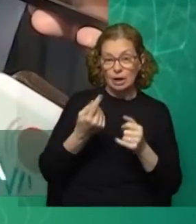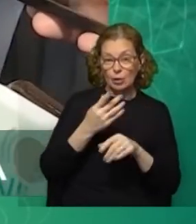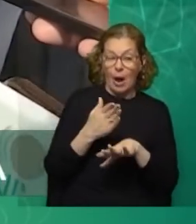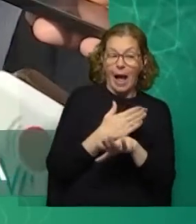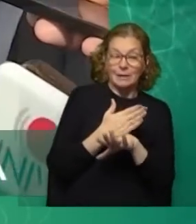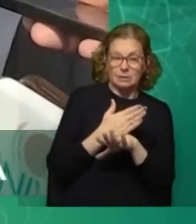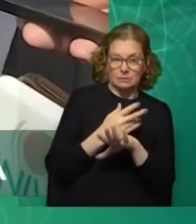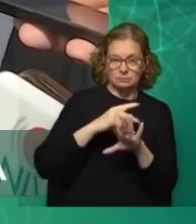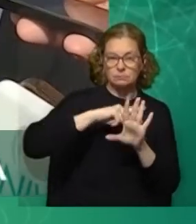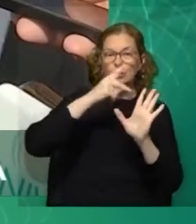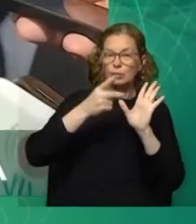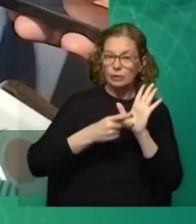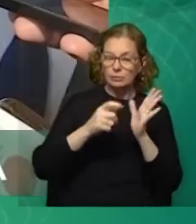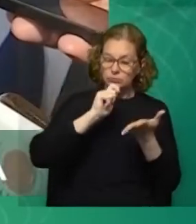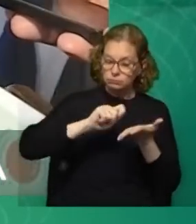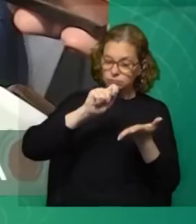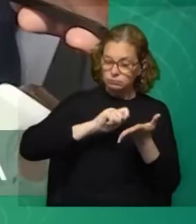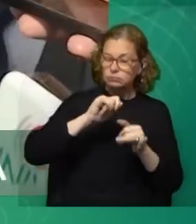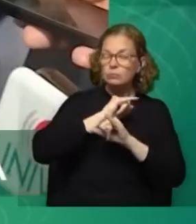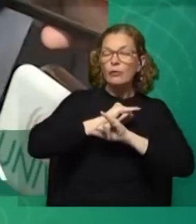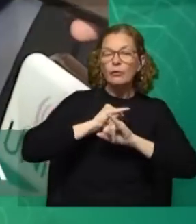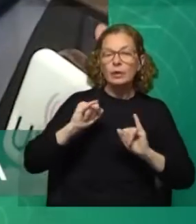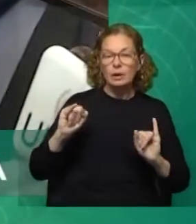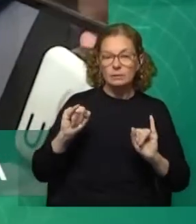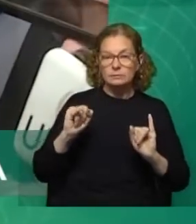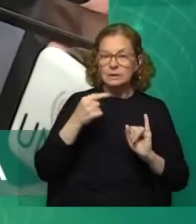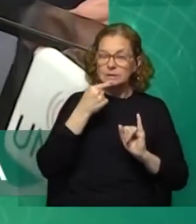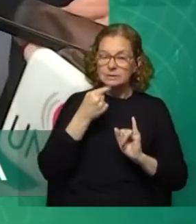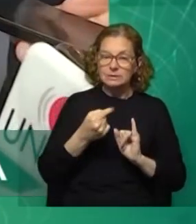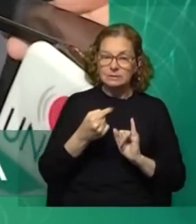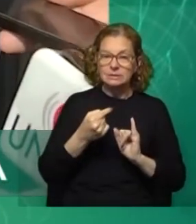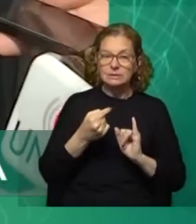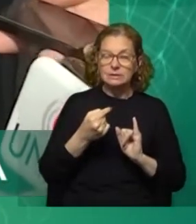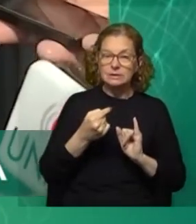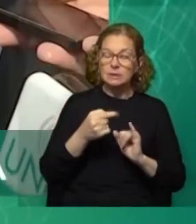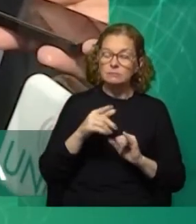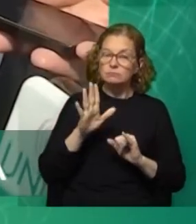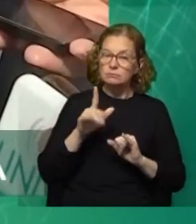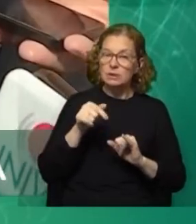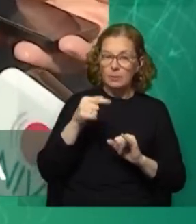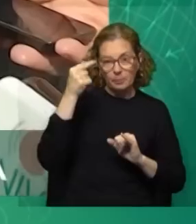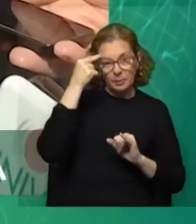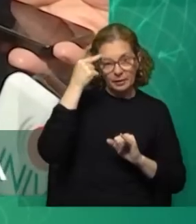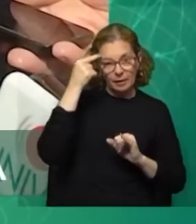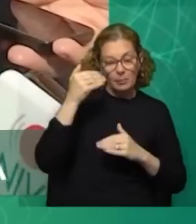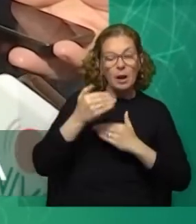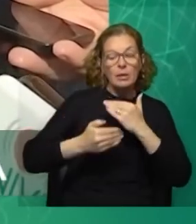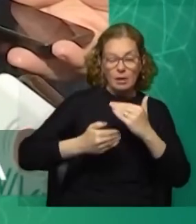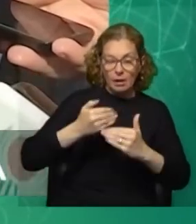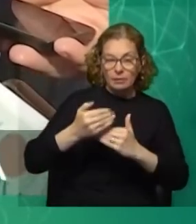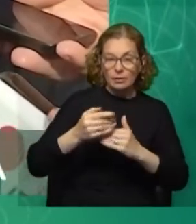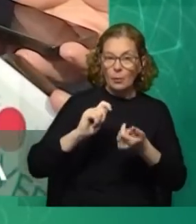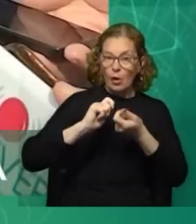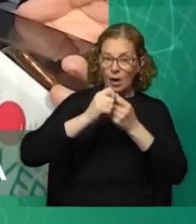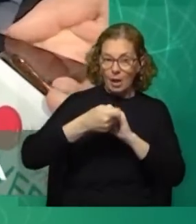no es un anteproyecto es un texto final que ratifica la convicción que tenemos de ir para adelante con